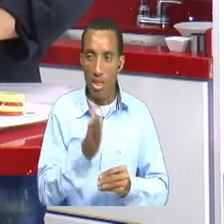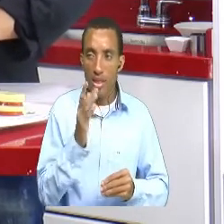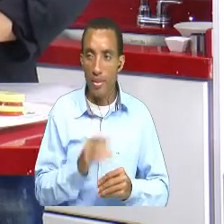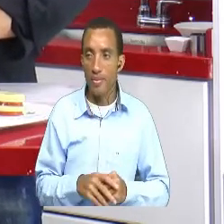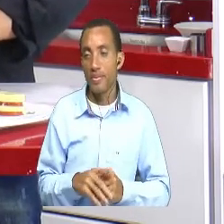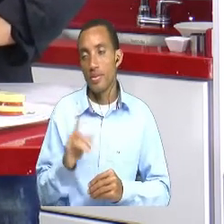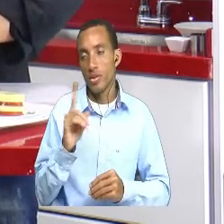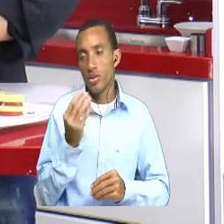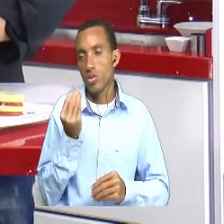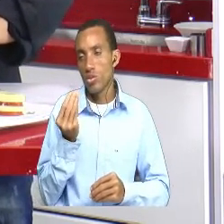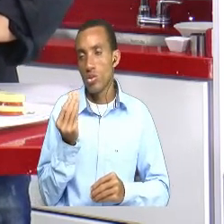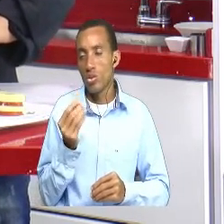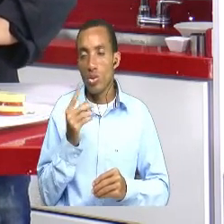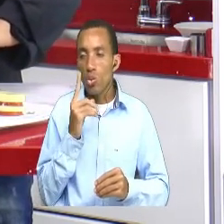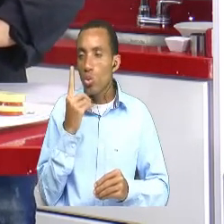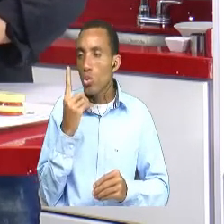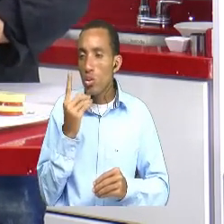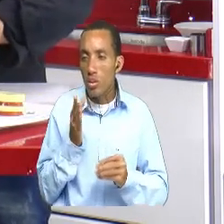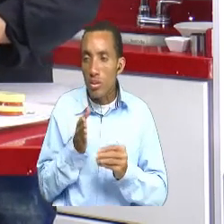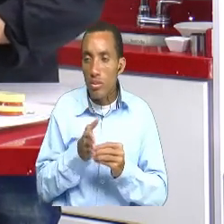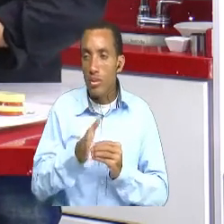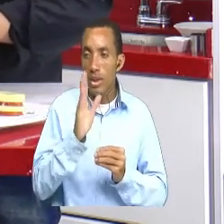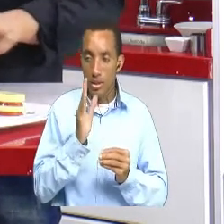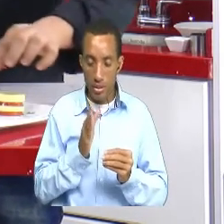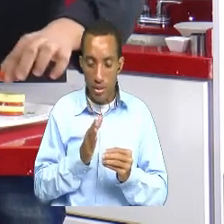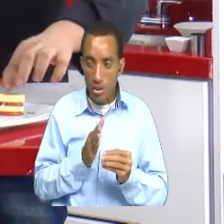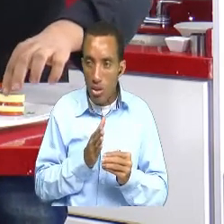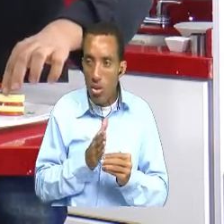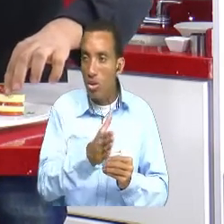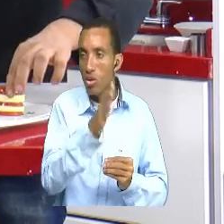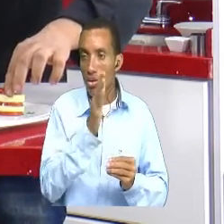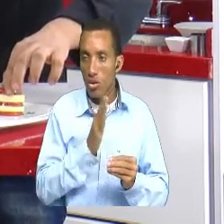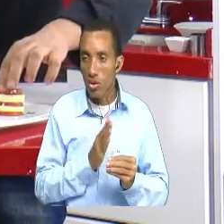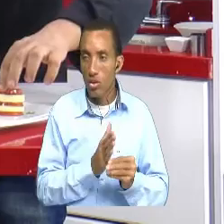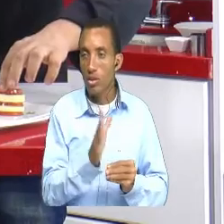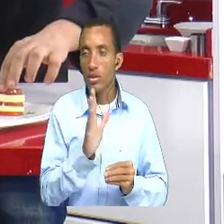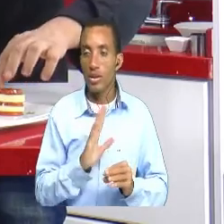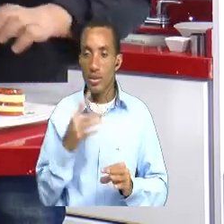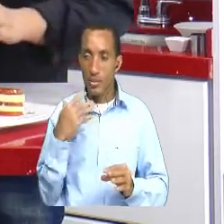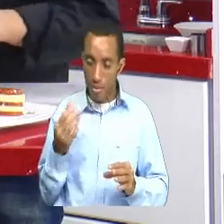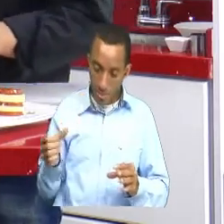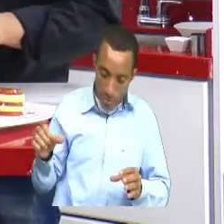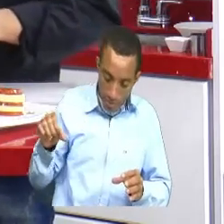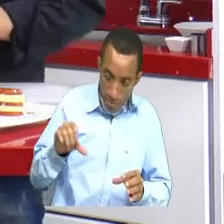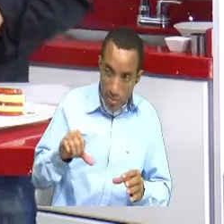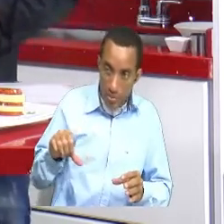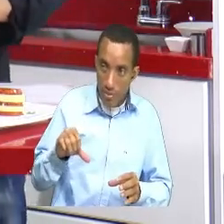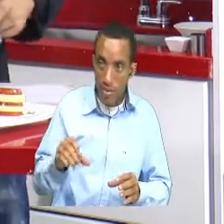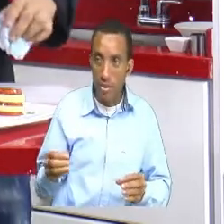voy a correr un poquito porque más tarde lo voy a agregar sobre un poco más d